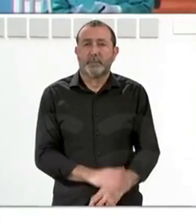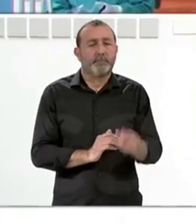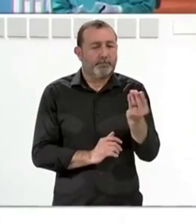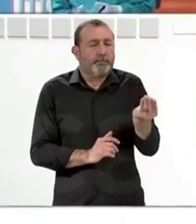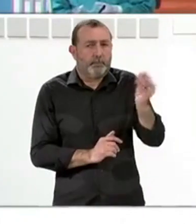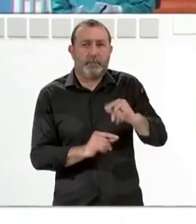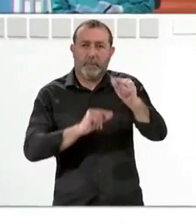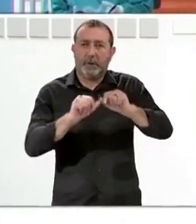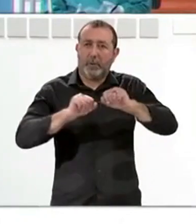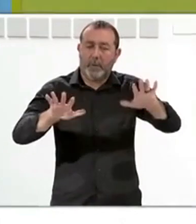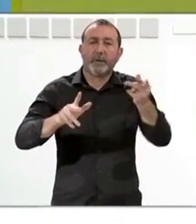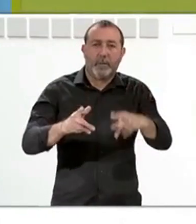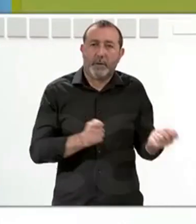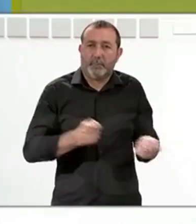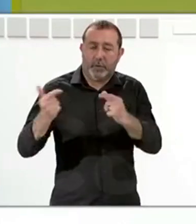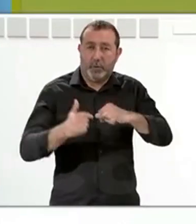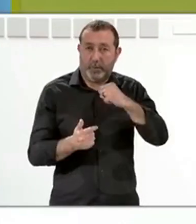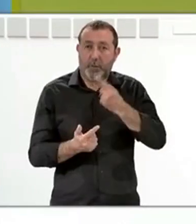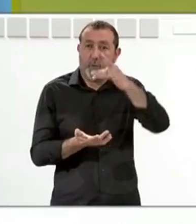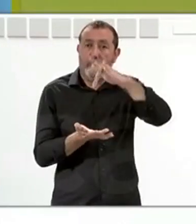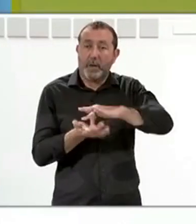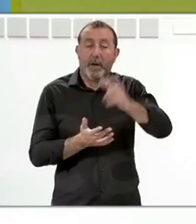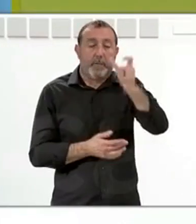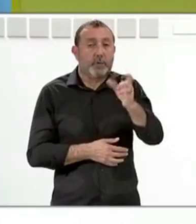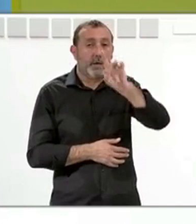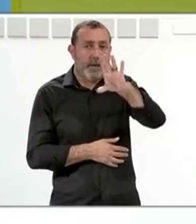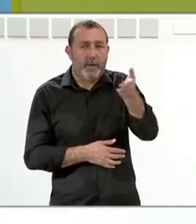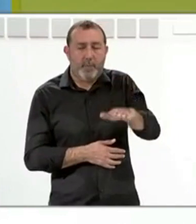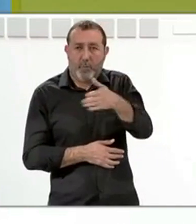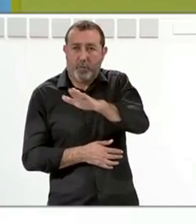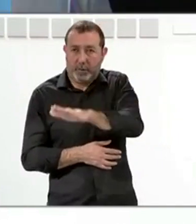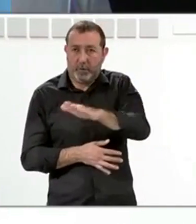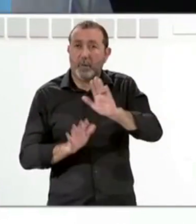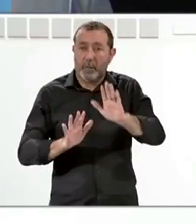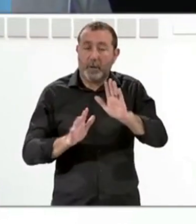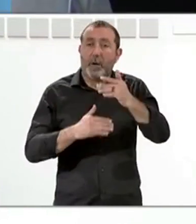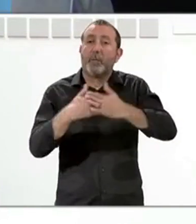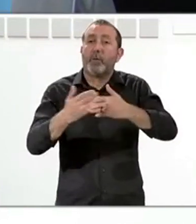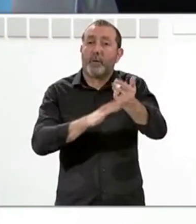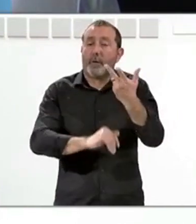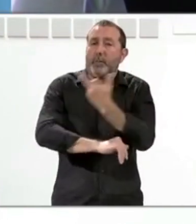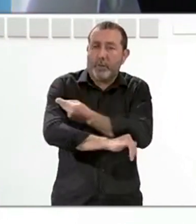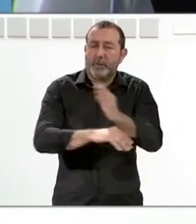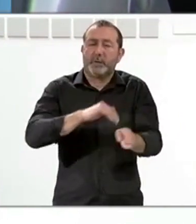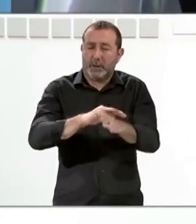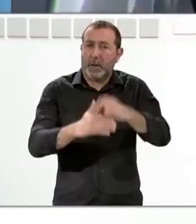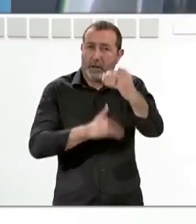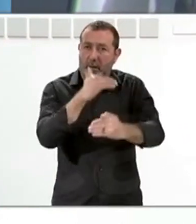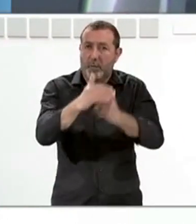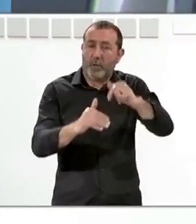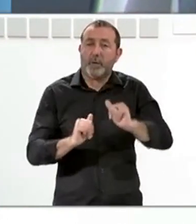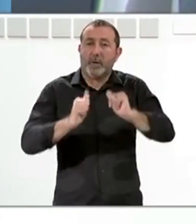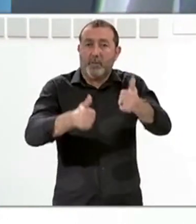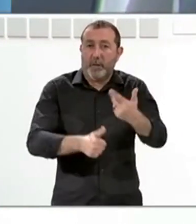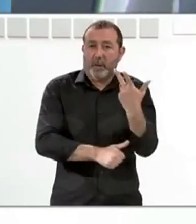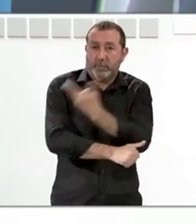Repunte de contagios y de hospitalizaciones en Málaga en una jornada con 15 fallecidos. Mientras el proceso de vacunación sigue avanzando, y hoy han